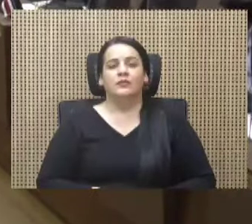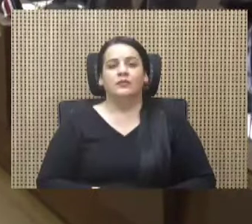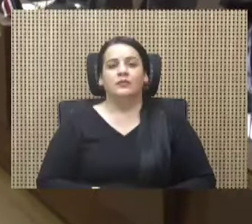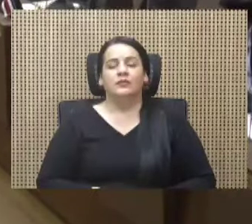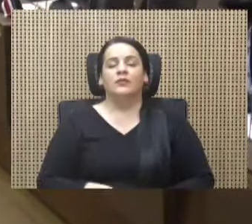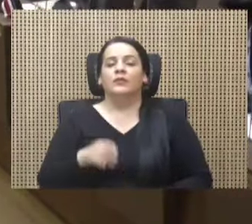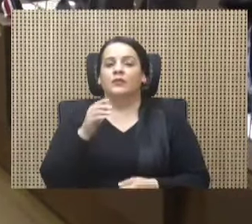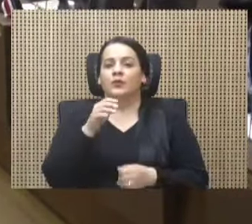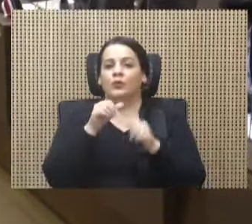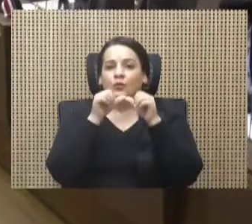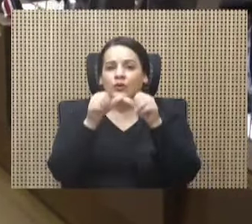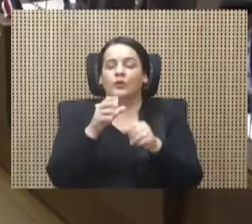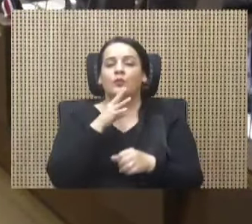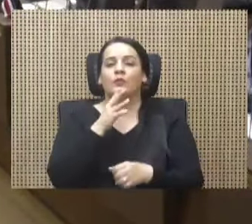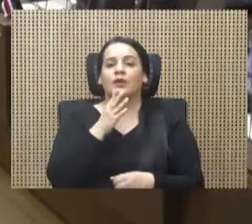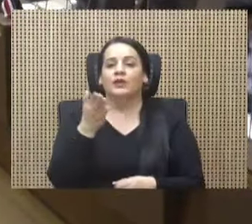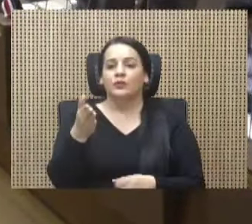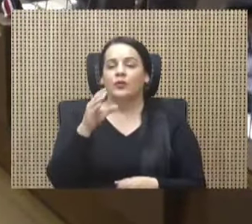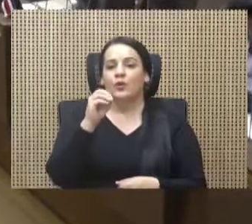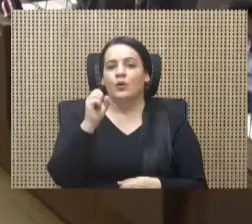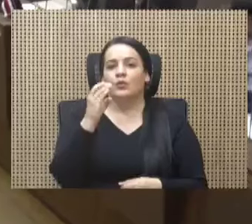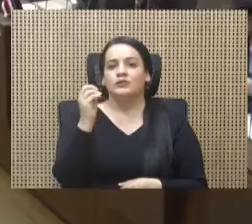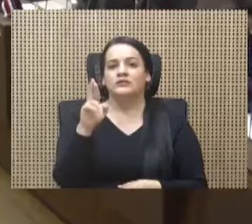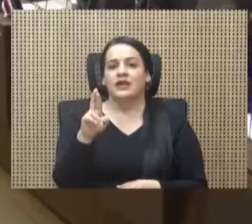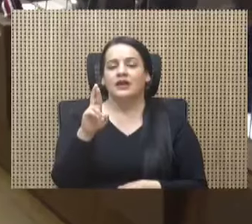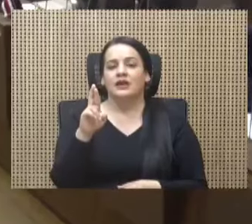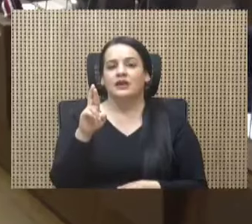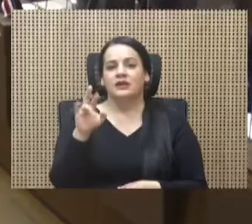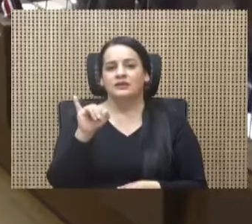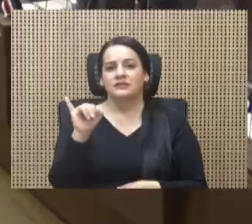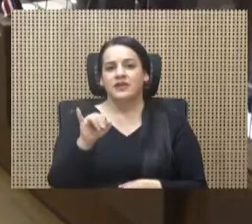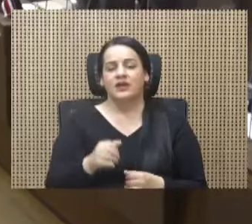Tiene la palabra don Óscar Izquierdo.